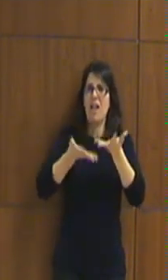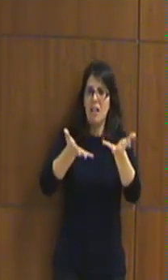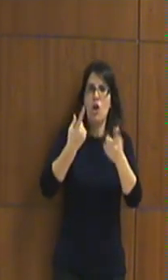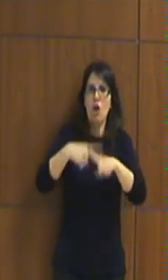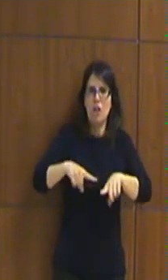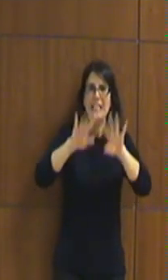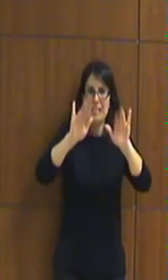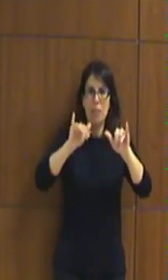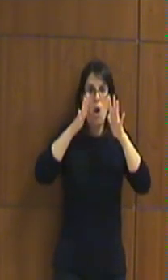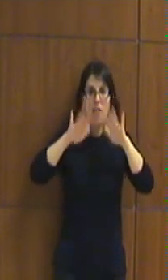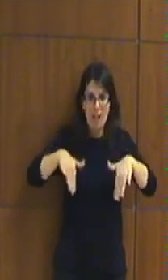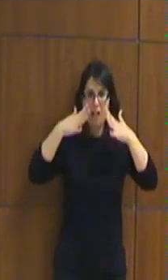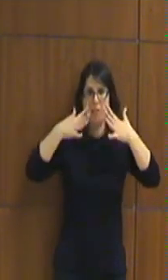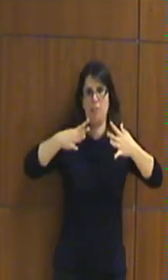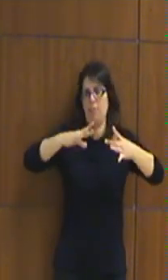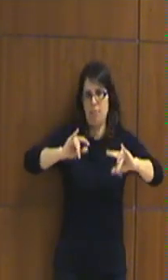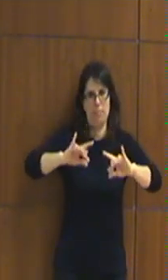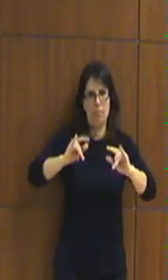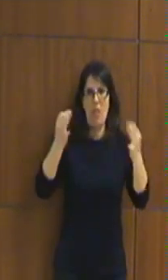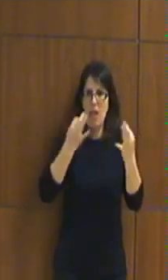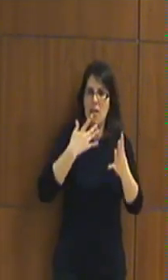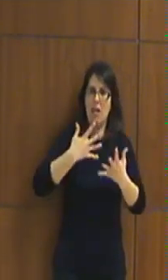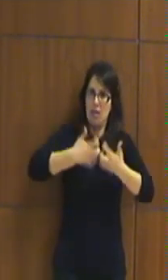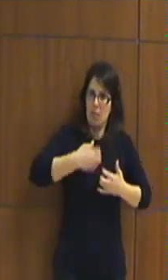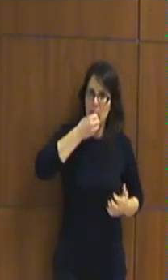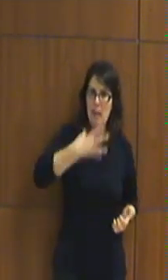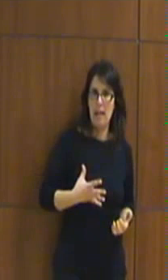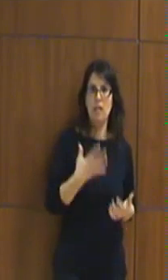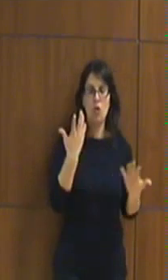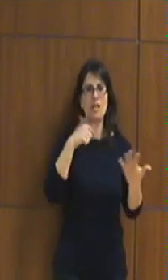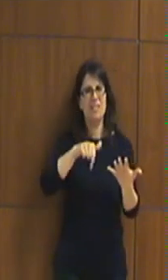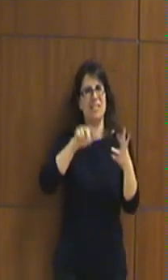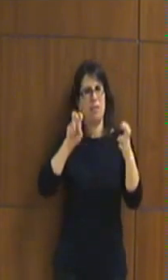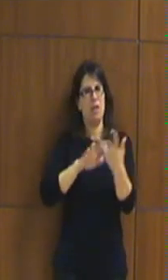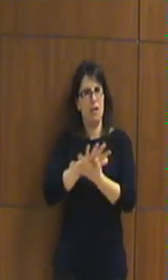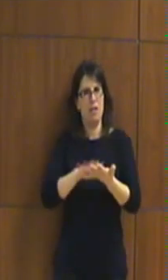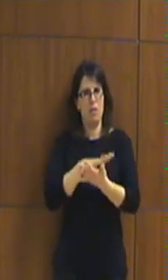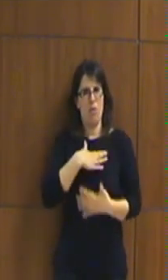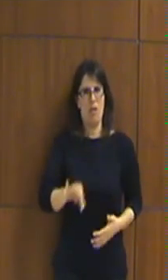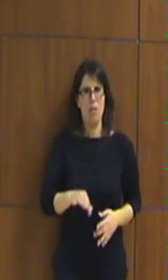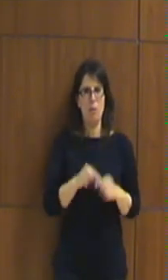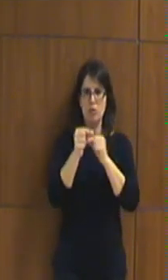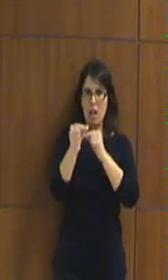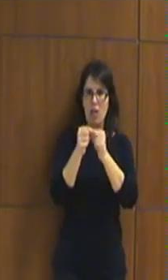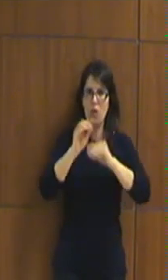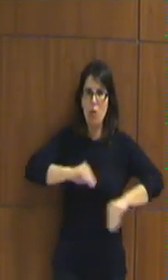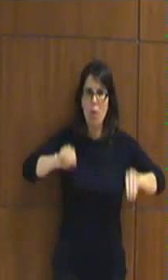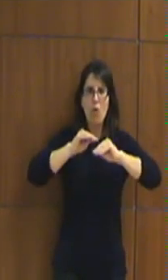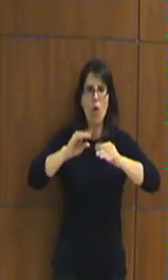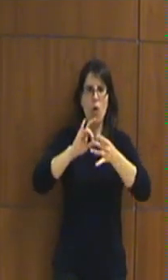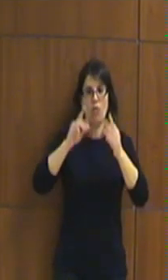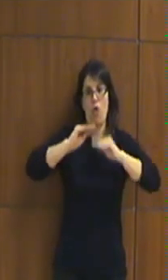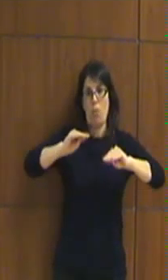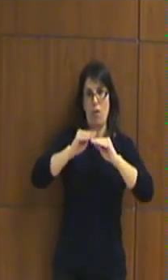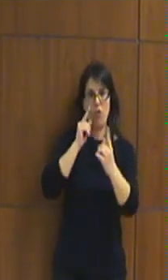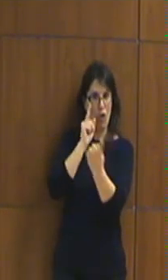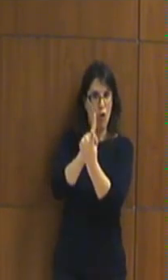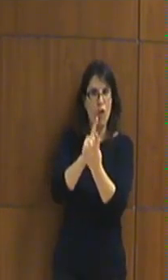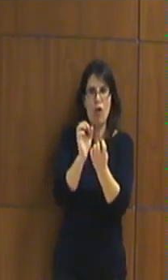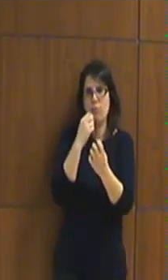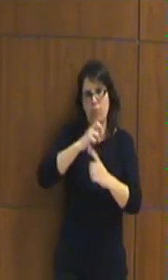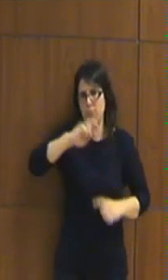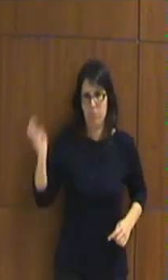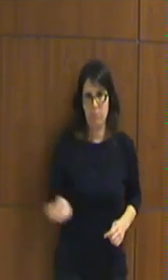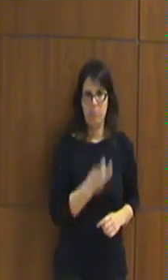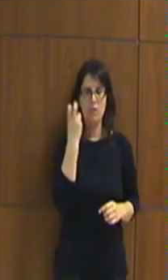podemos entrar a comentar cosas, y ahí pues habla de teleformación, se habla de formación in situ, y esto lo